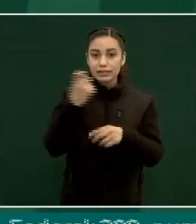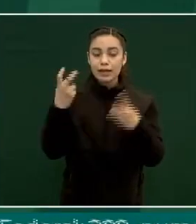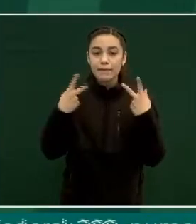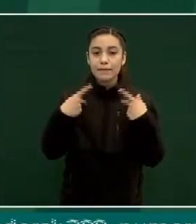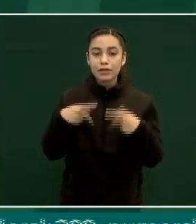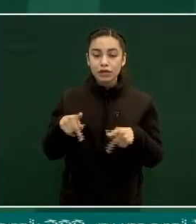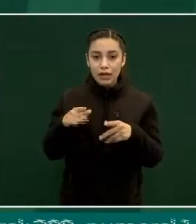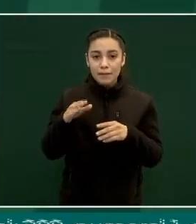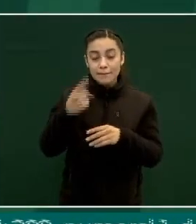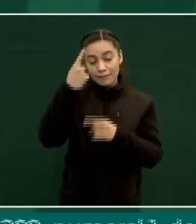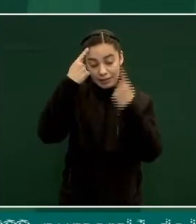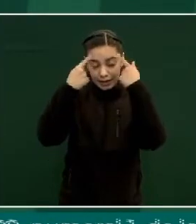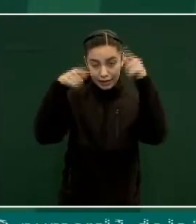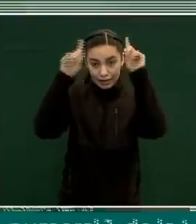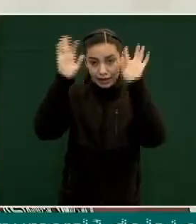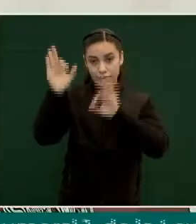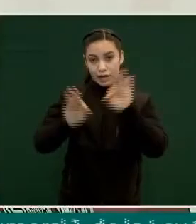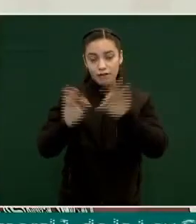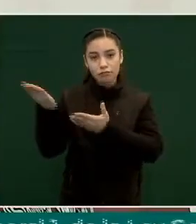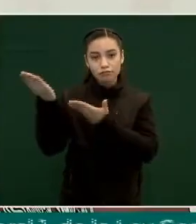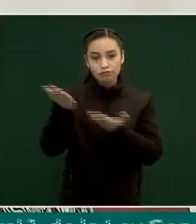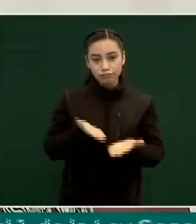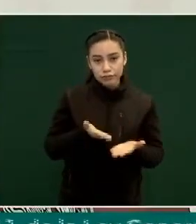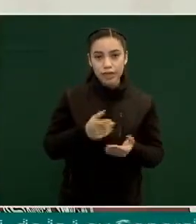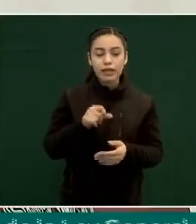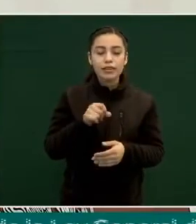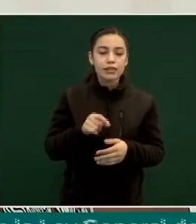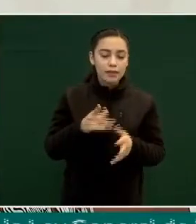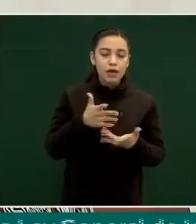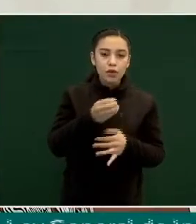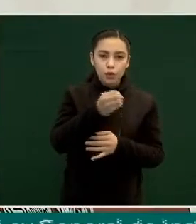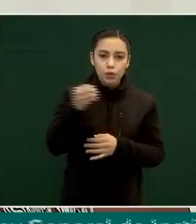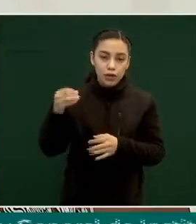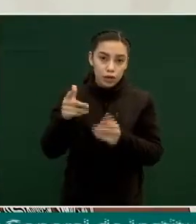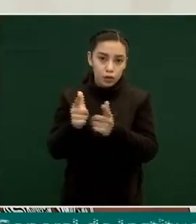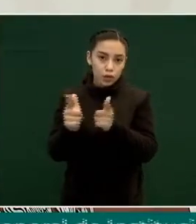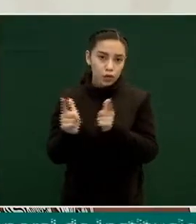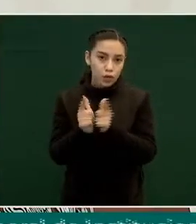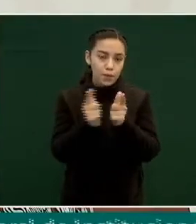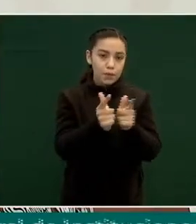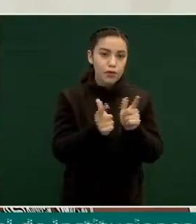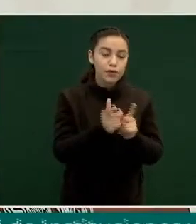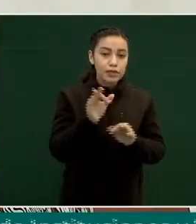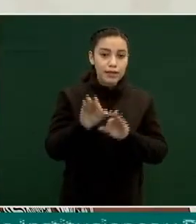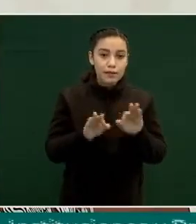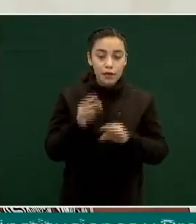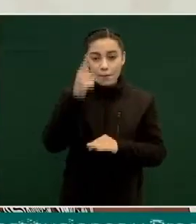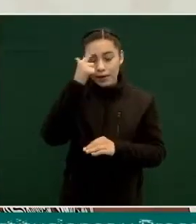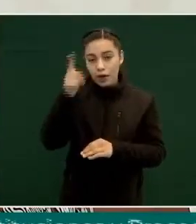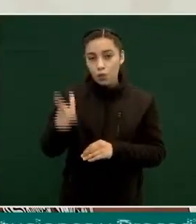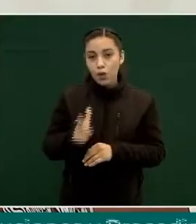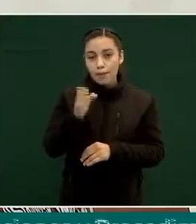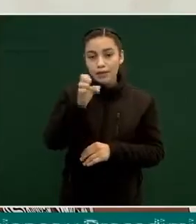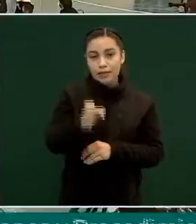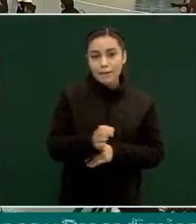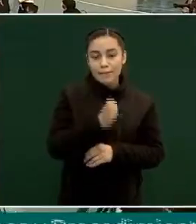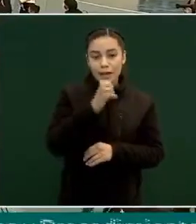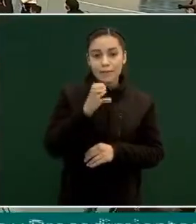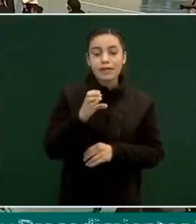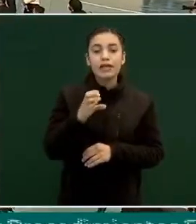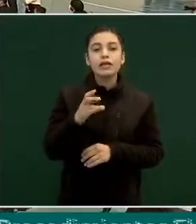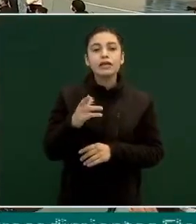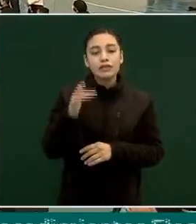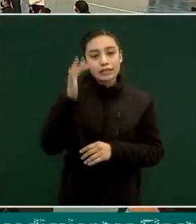estamos organizando ya los grupos de trabajo para Guaymas, Empalme de la CONACE, San Luis Río Colorado y Caborca.